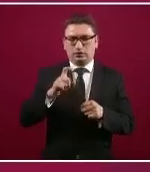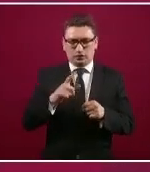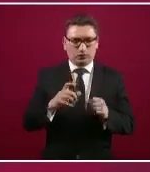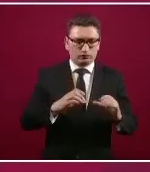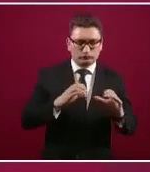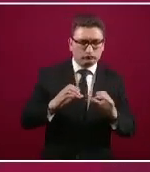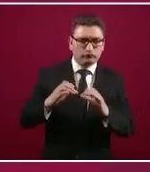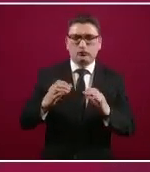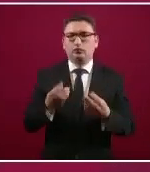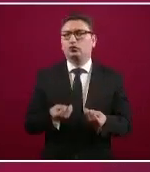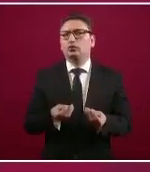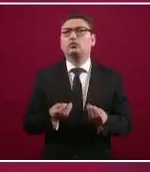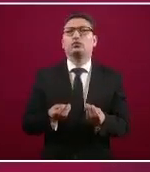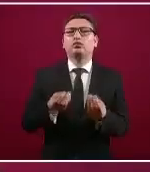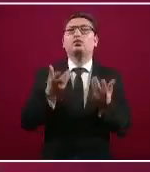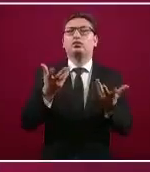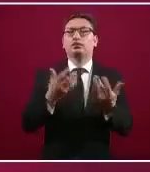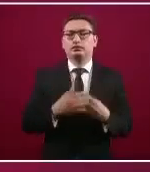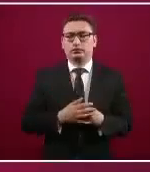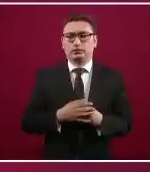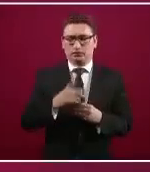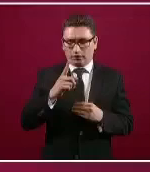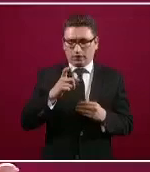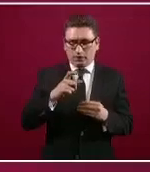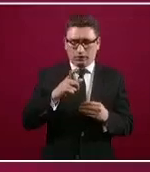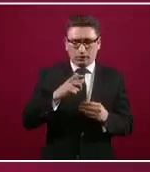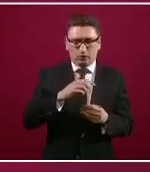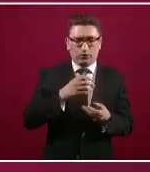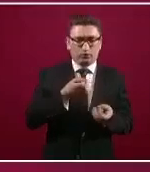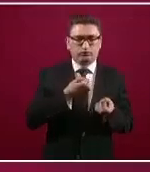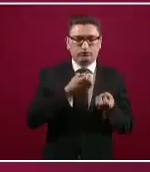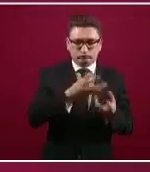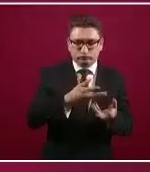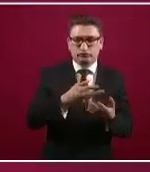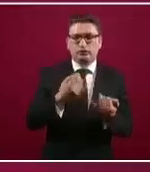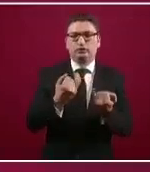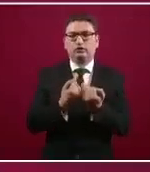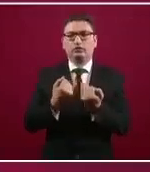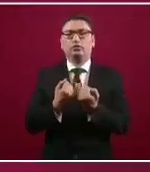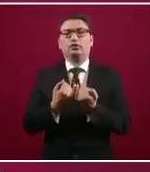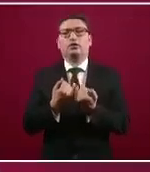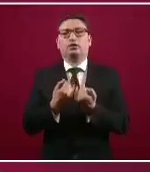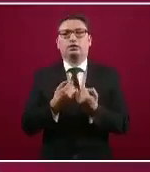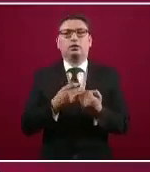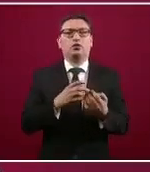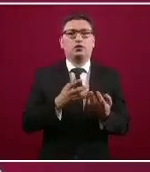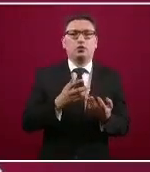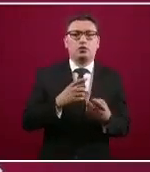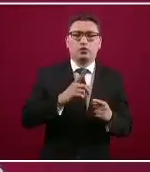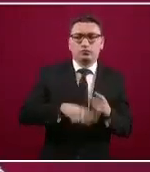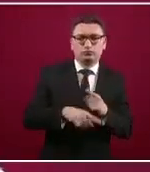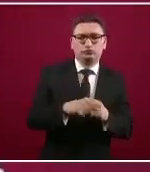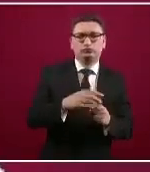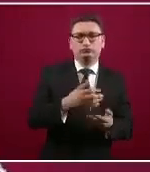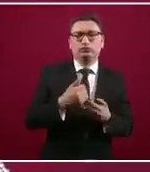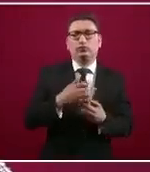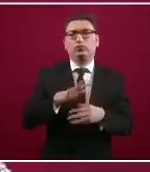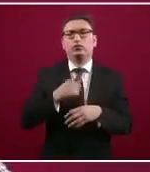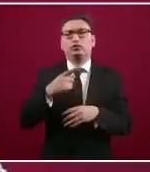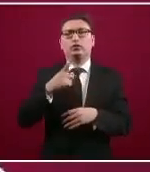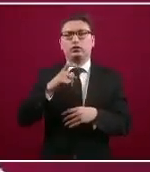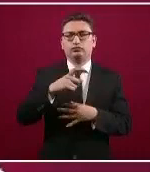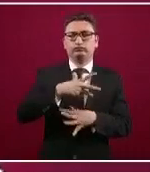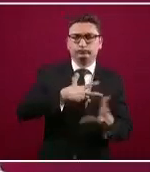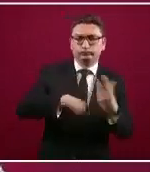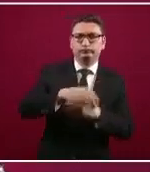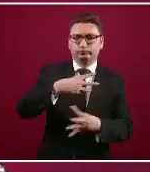la cantidad, dar el agua en concesión y recogerla, porque acuérdense que es un recurso renovable,